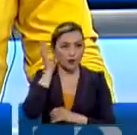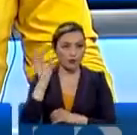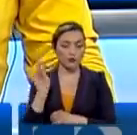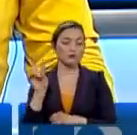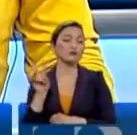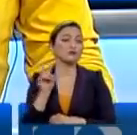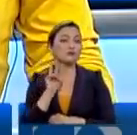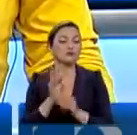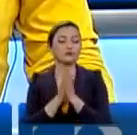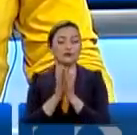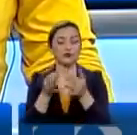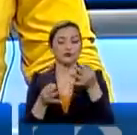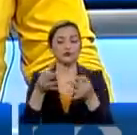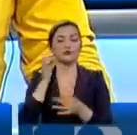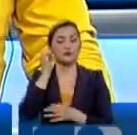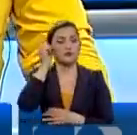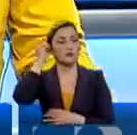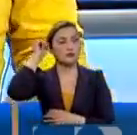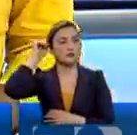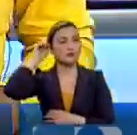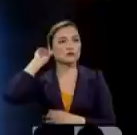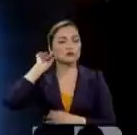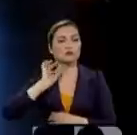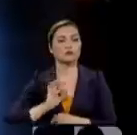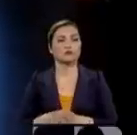de la víctima, ella pide justicia por lo ocurrido.